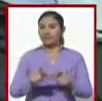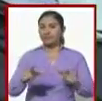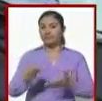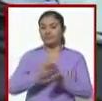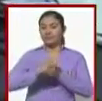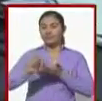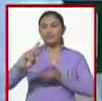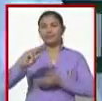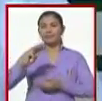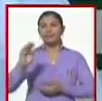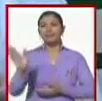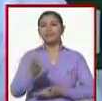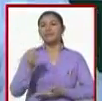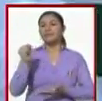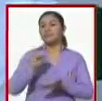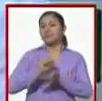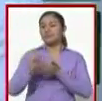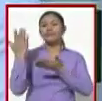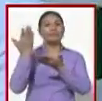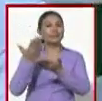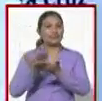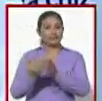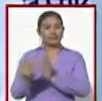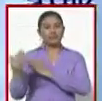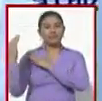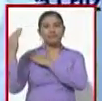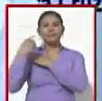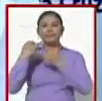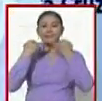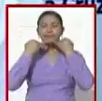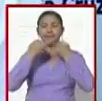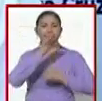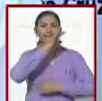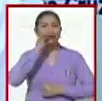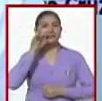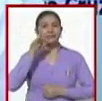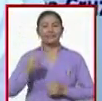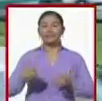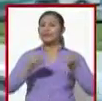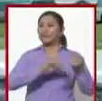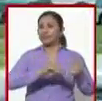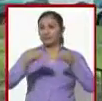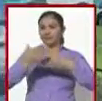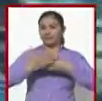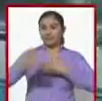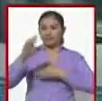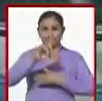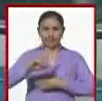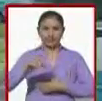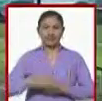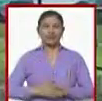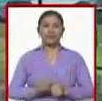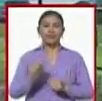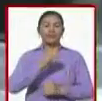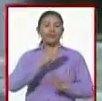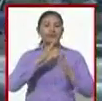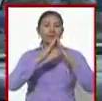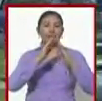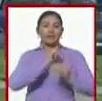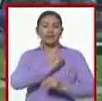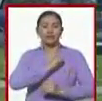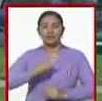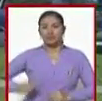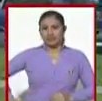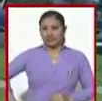de San Ramón y San Pedro llegaron hasta Santa Cruz para dar a conocer la huelga de hambre que se instalará a partir de este lunes en la gobernación